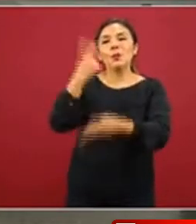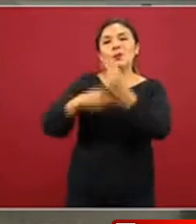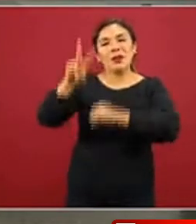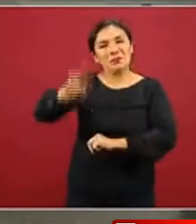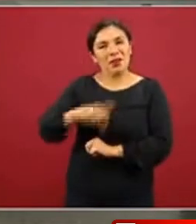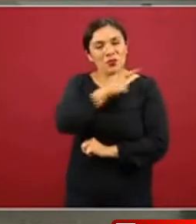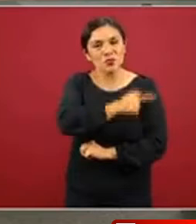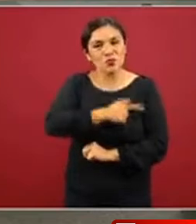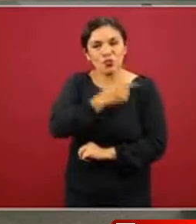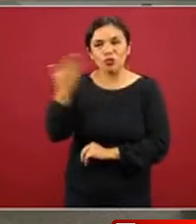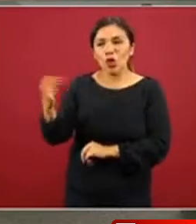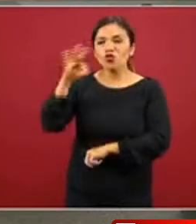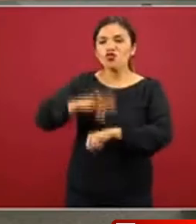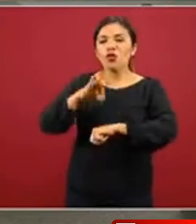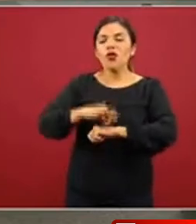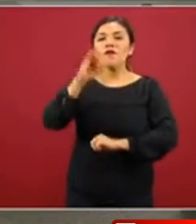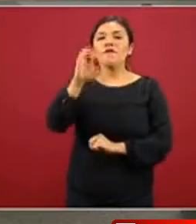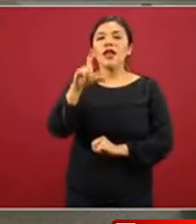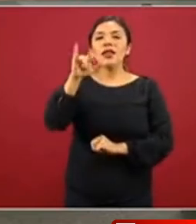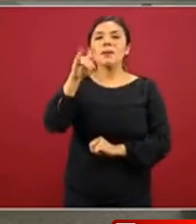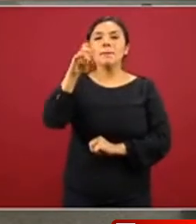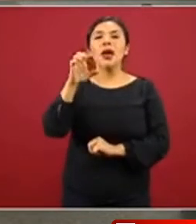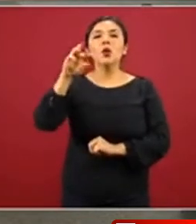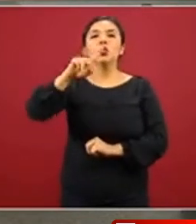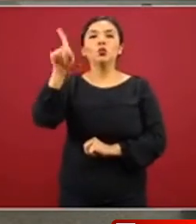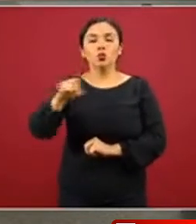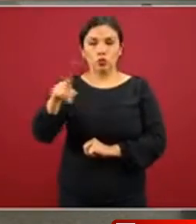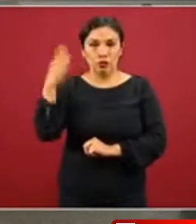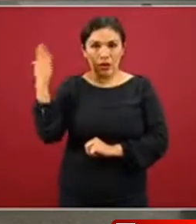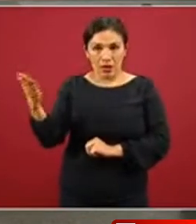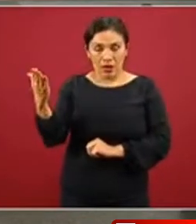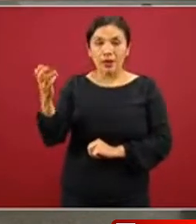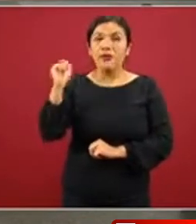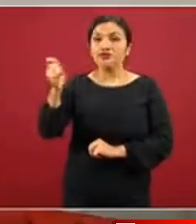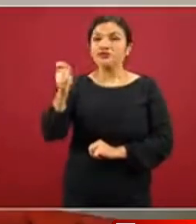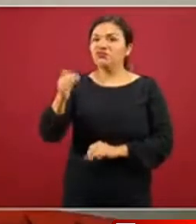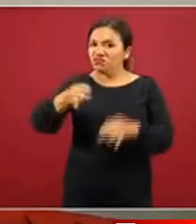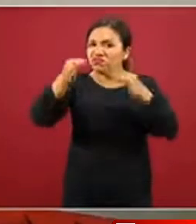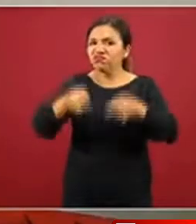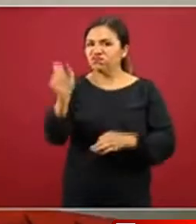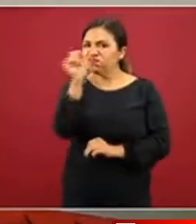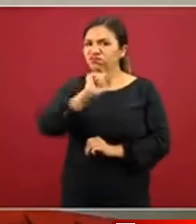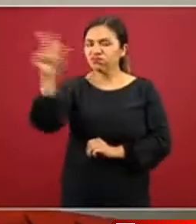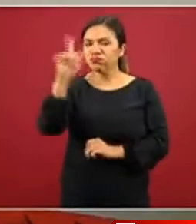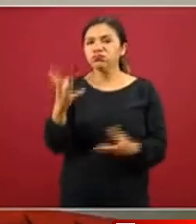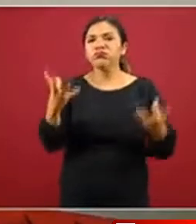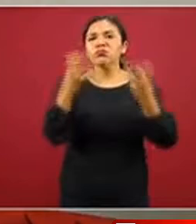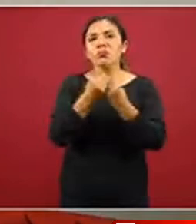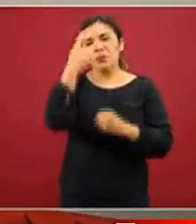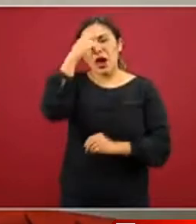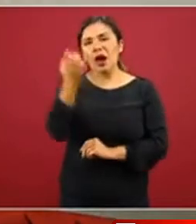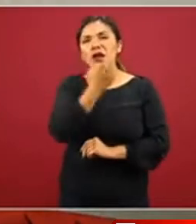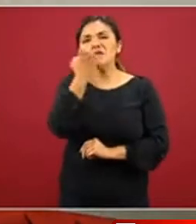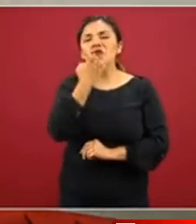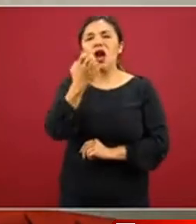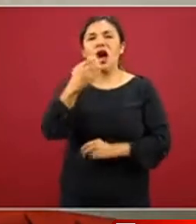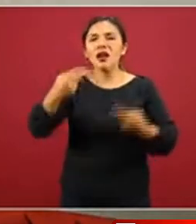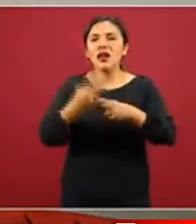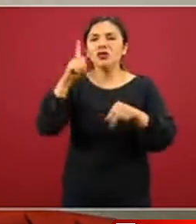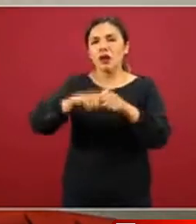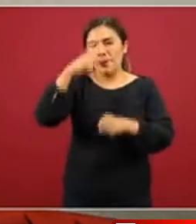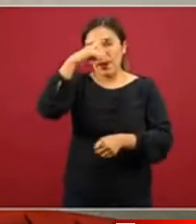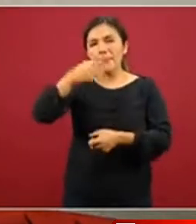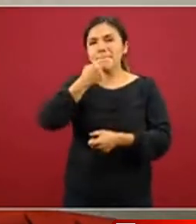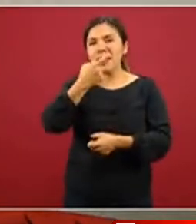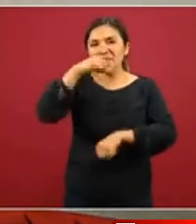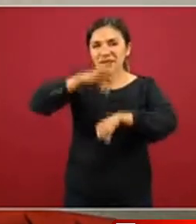mucho gusto, el doctor Felipe Cruz Vega, aquí presente. El doctor Cruz Vega es un distinguido miembro de la Academia Nacional de Medicina